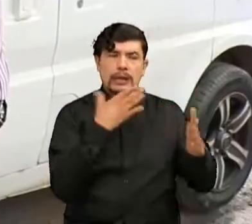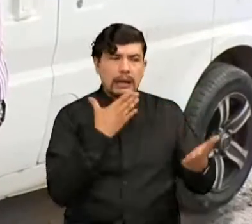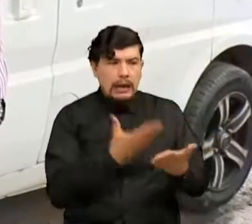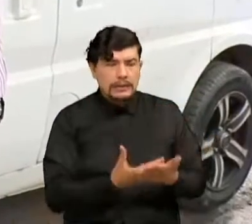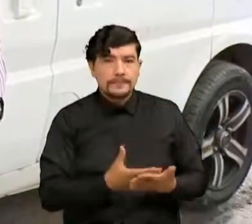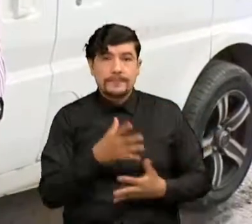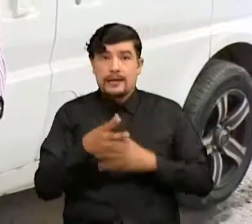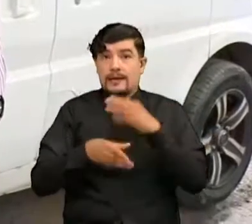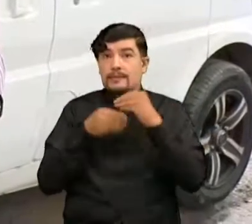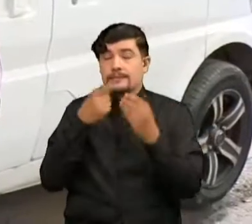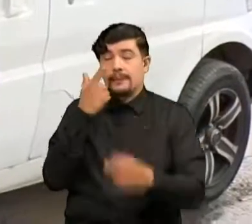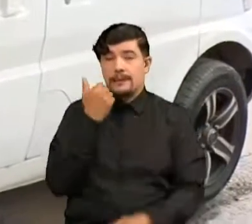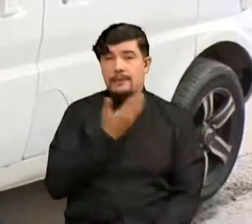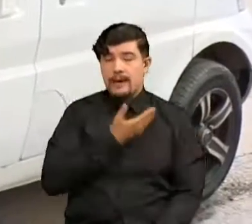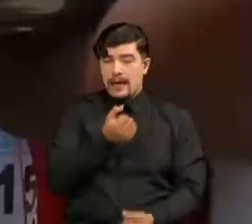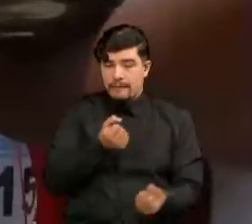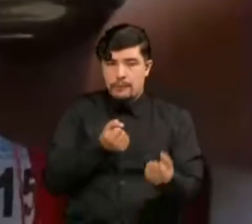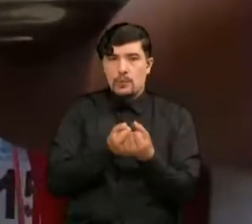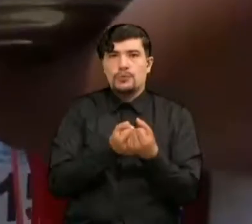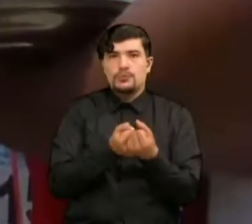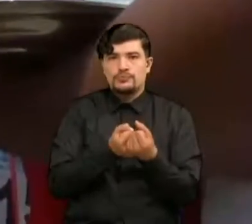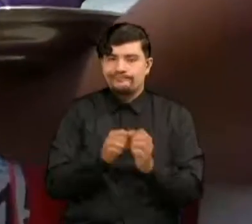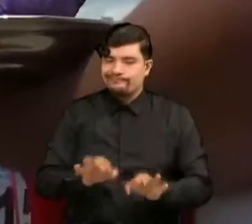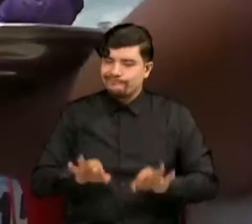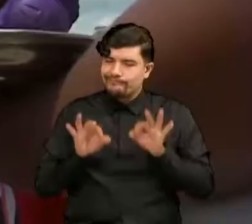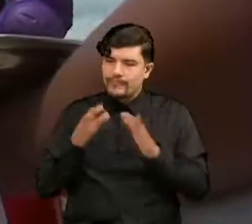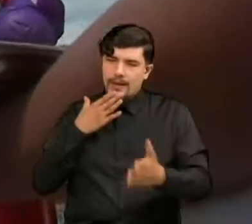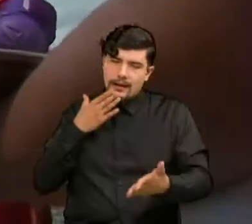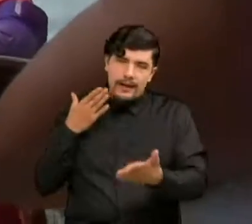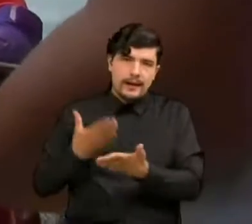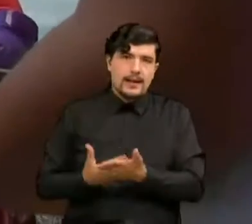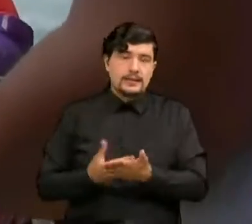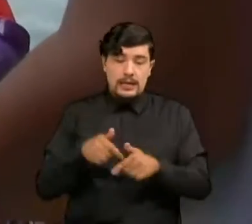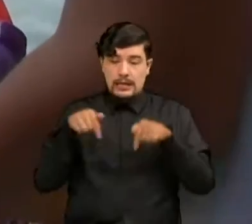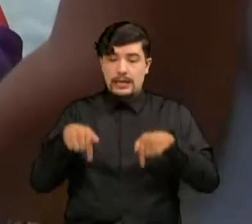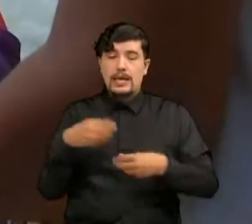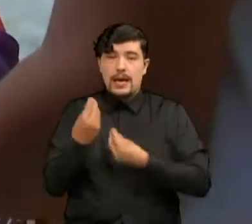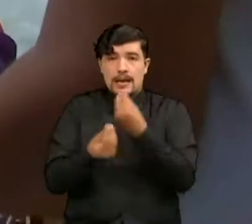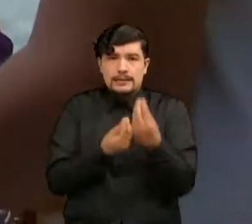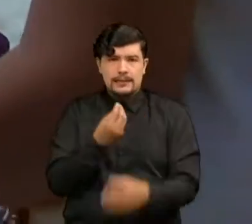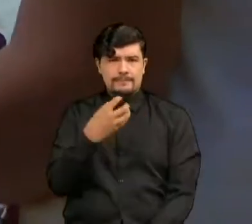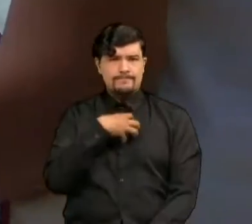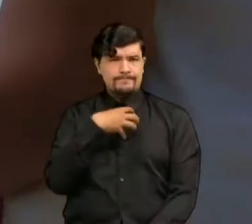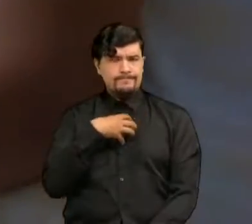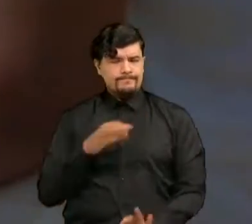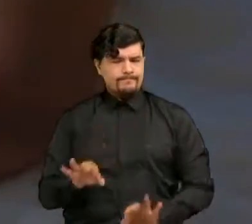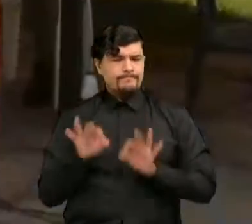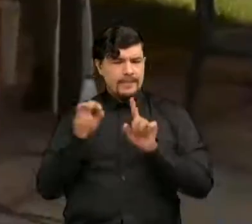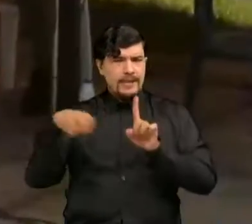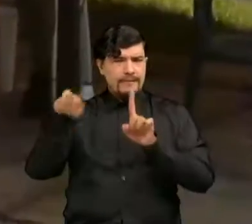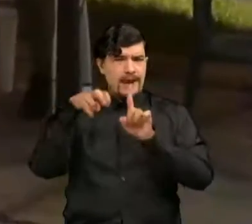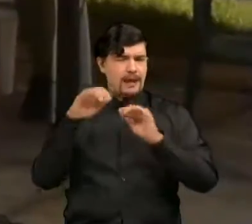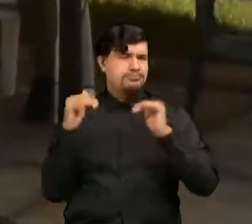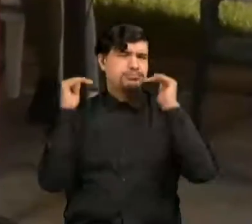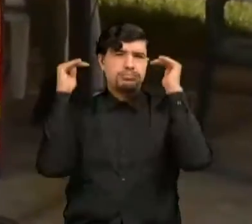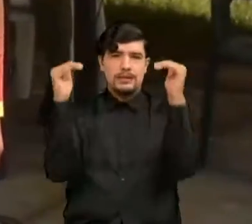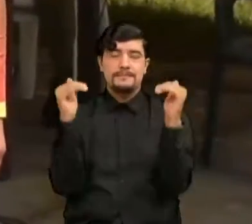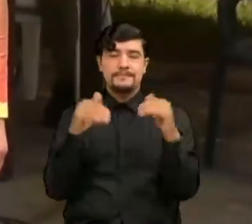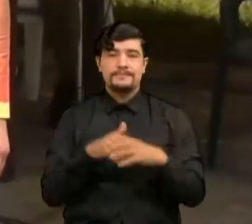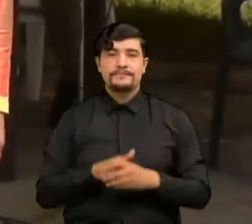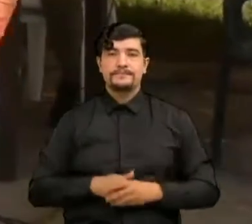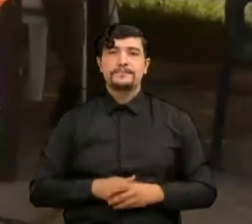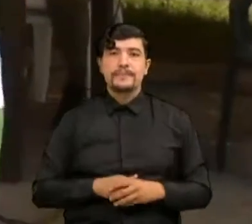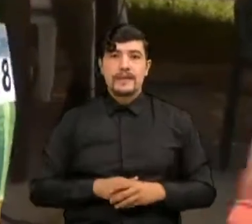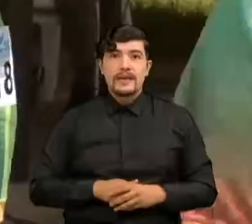Igual a los padres de familia, quienes se vincularon de una u otra forma y logramos hacer un campeonato en un excelente nivel. Tuvimos la